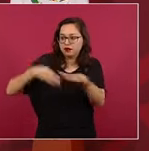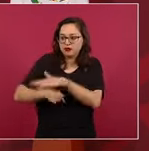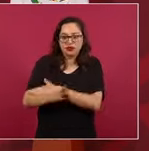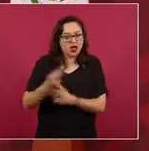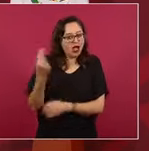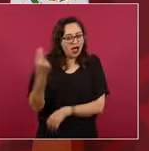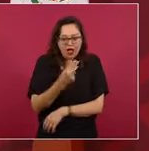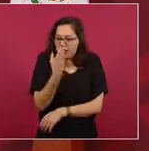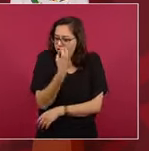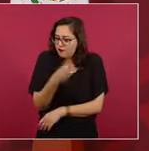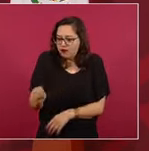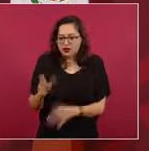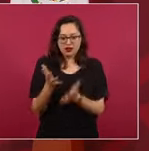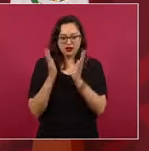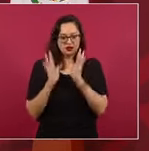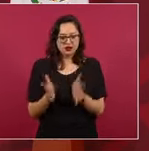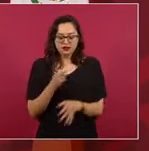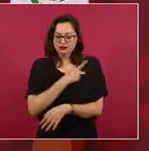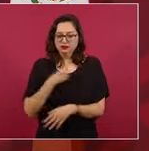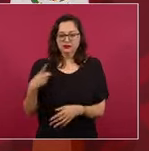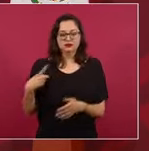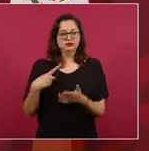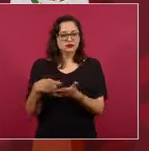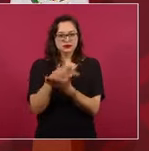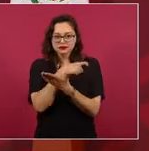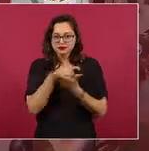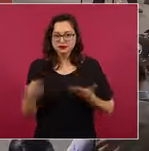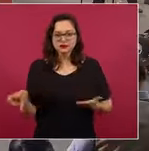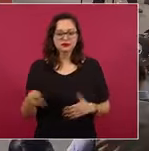En la última licitación